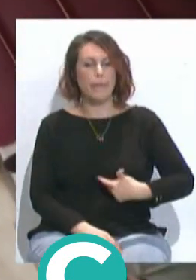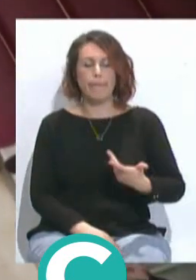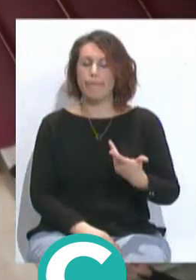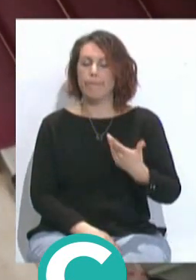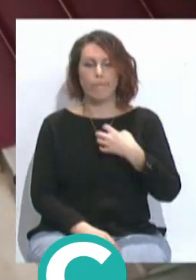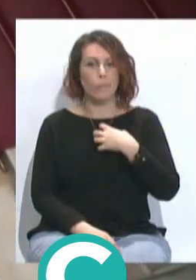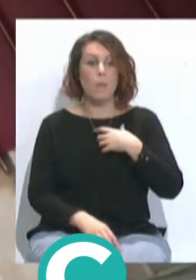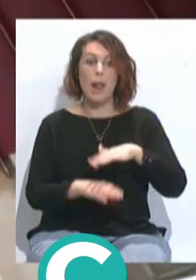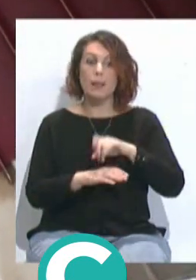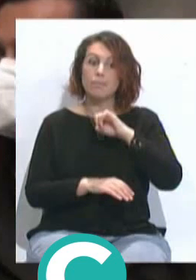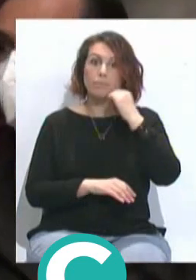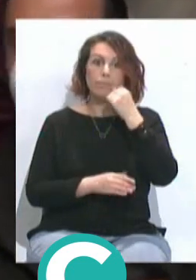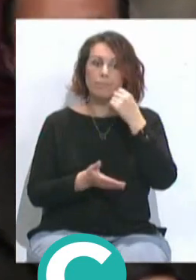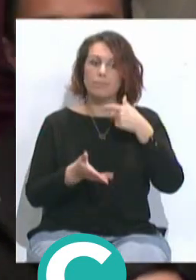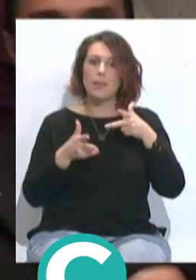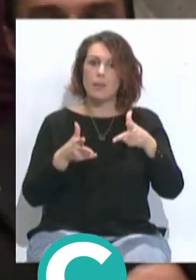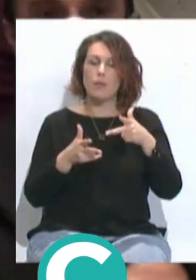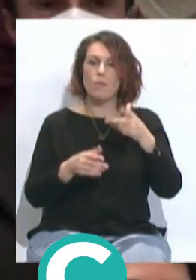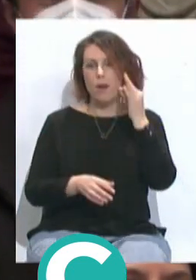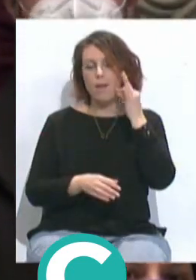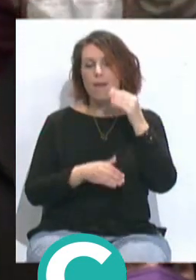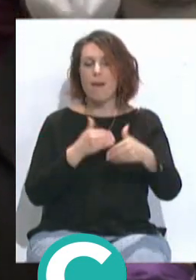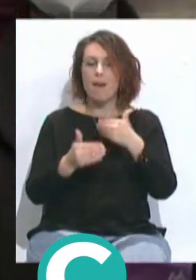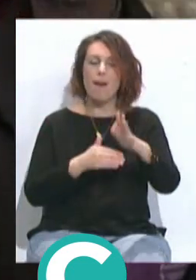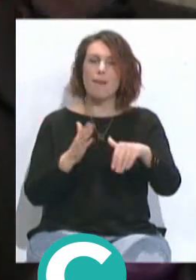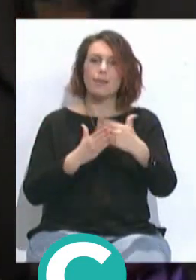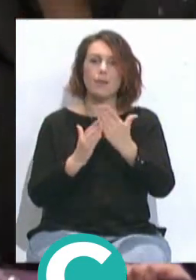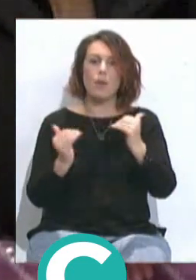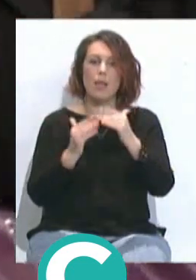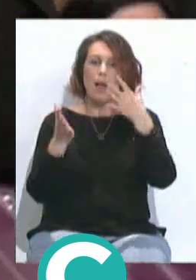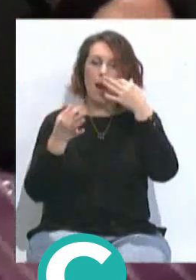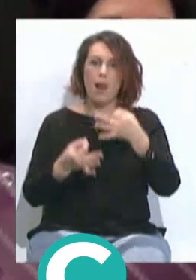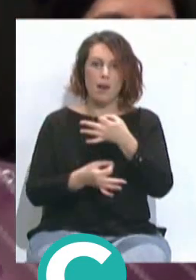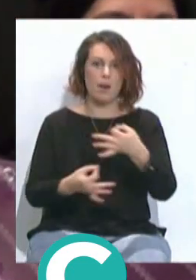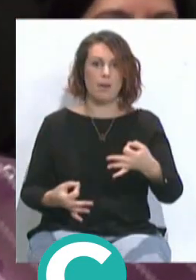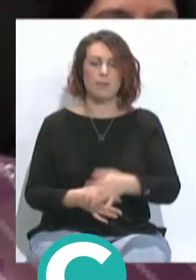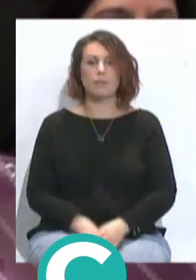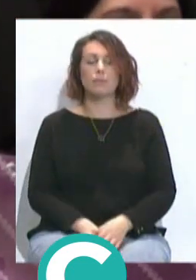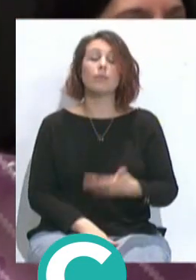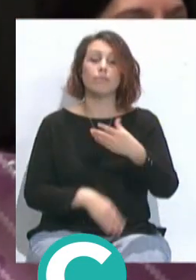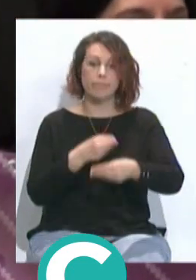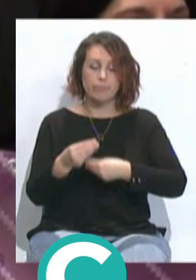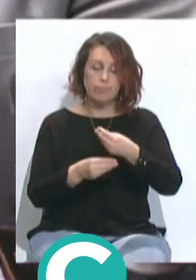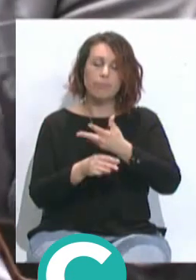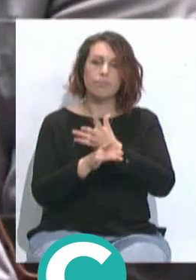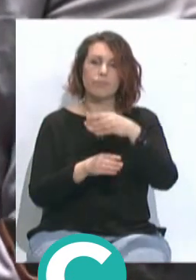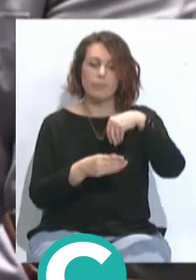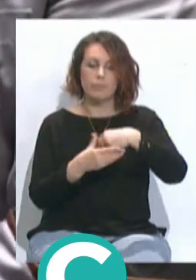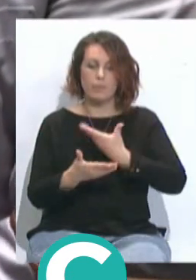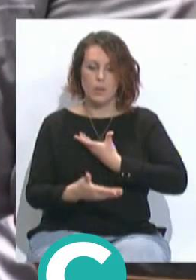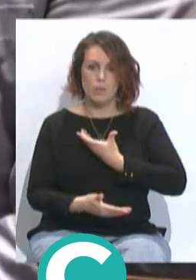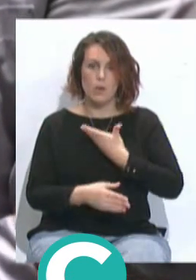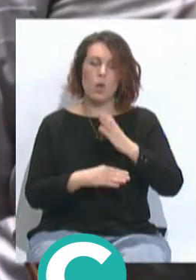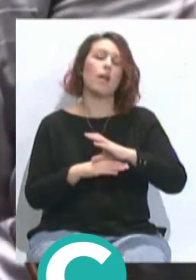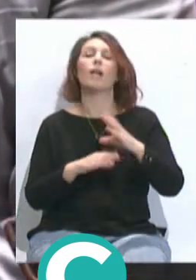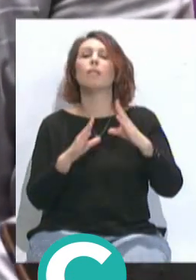para reivindicar los derechos de las mujeres y el avance hacia una igualdad real y efectiva. Sí lo han hecho en el patio interior del ayuntamiento.